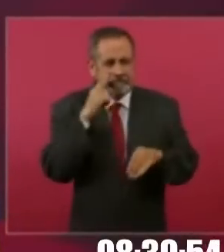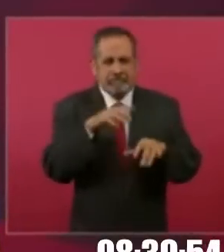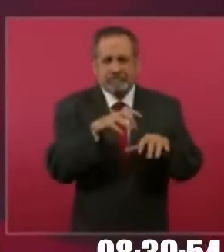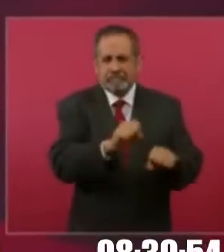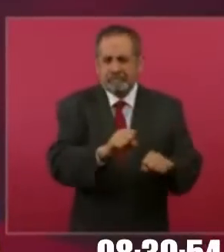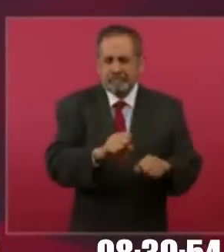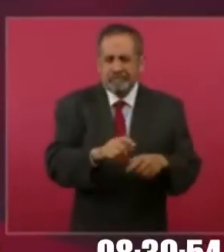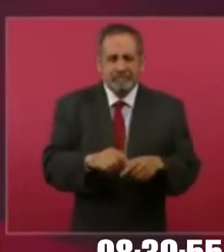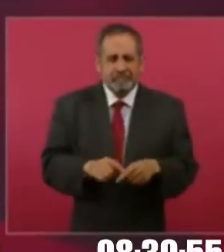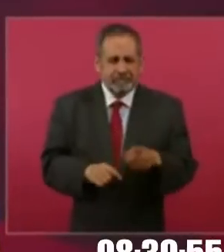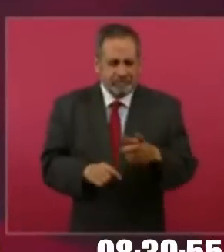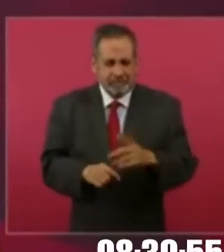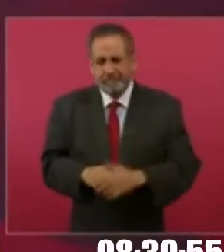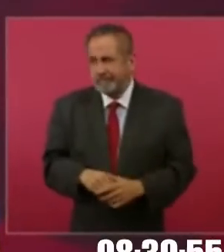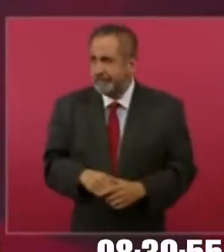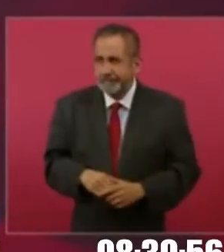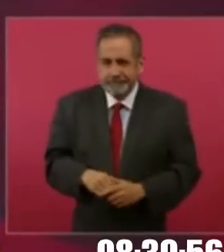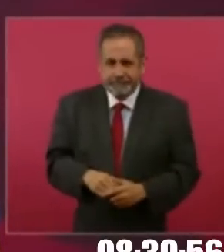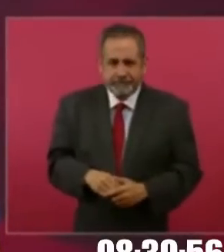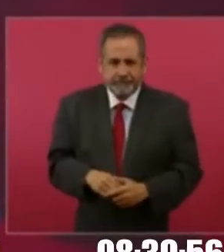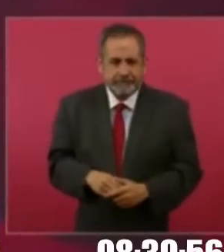un espectáculo